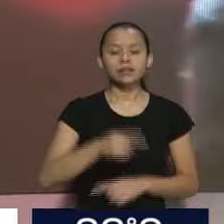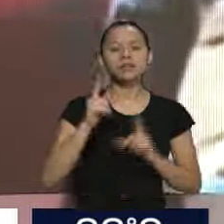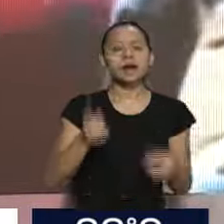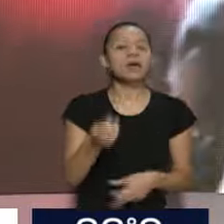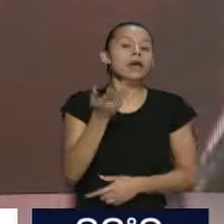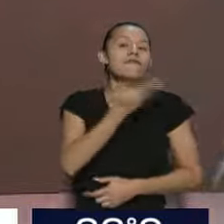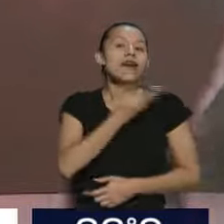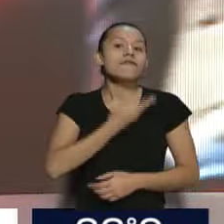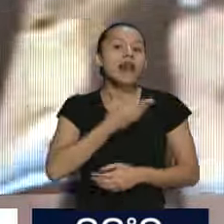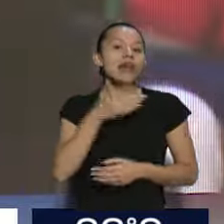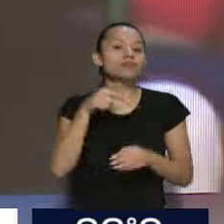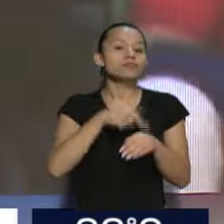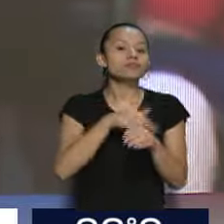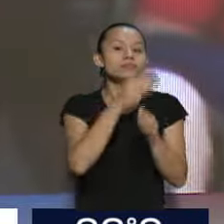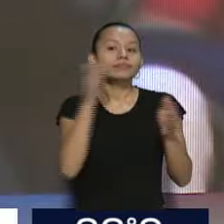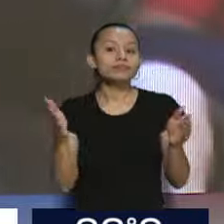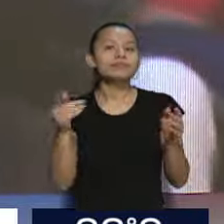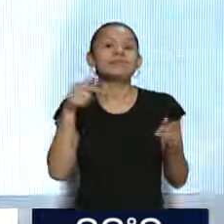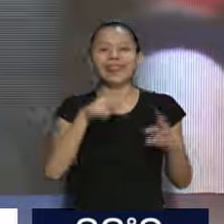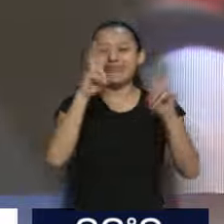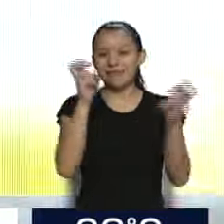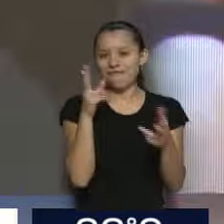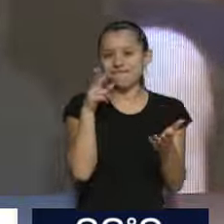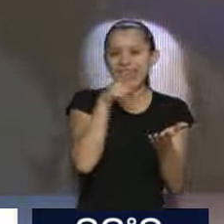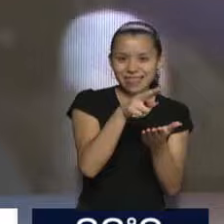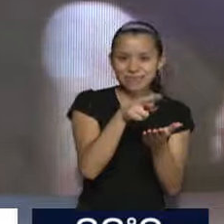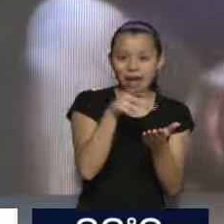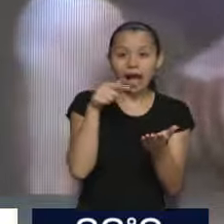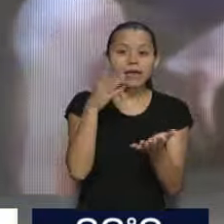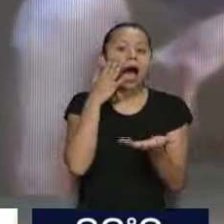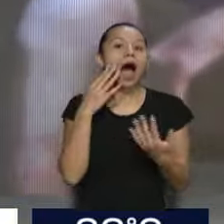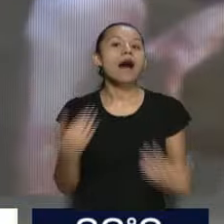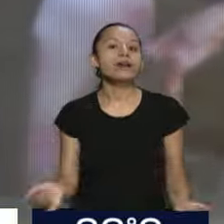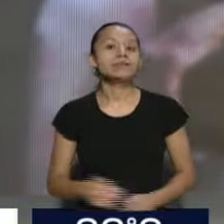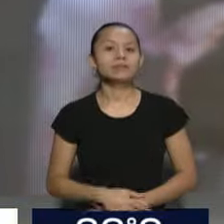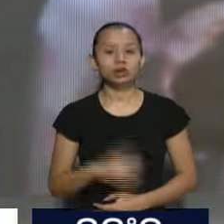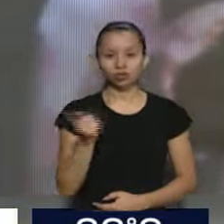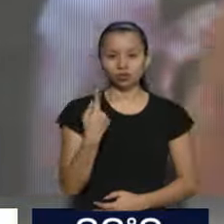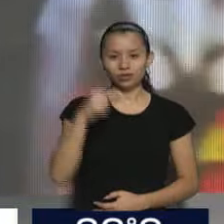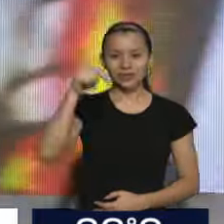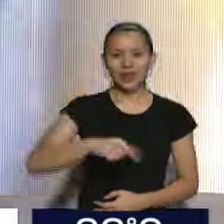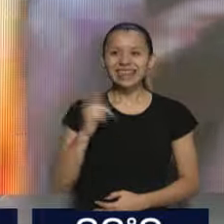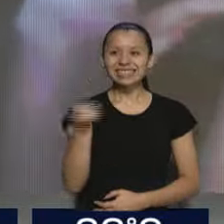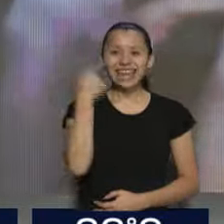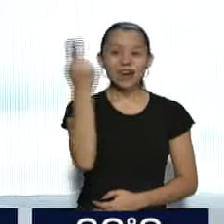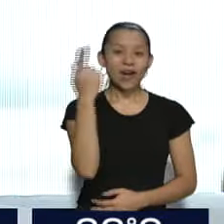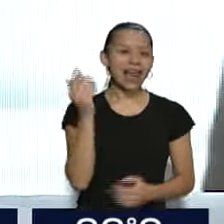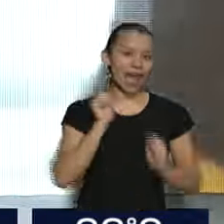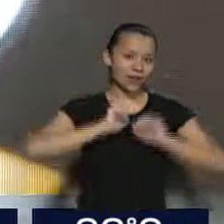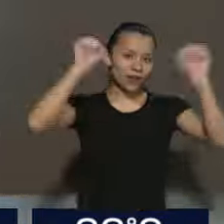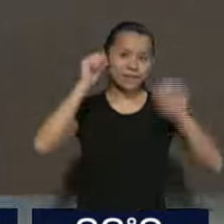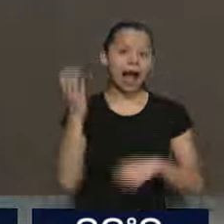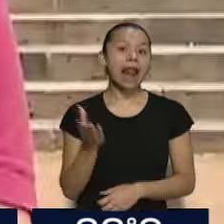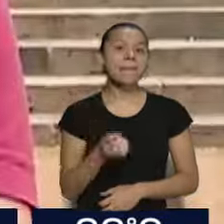moverse el calendario vendimial. De todas maneras, esta mañana fuimos al Cerro de la Gloria, donde muchos turistas disfrutaban de ese paseo